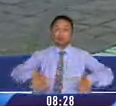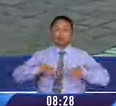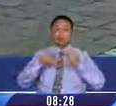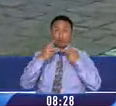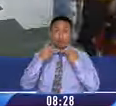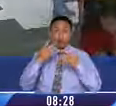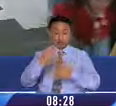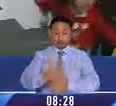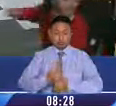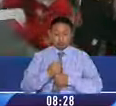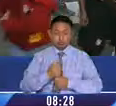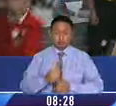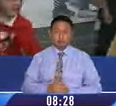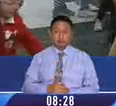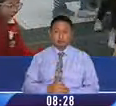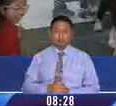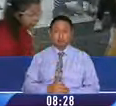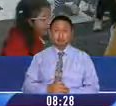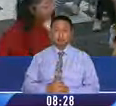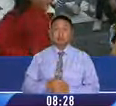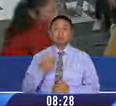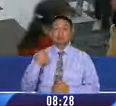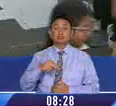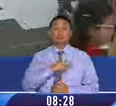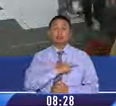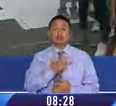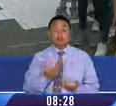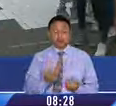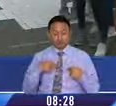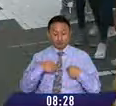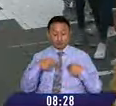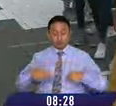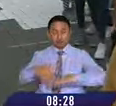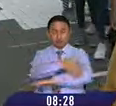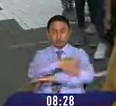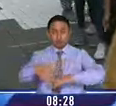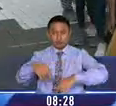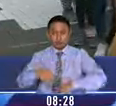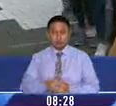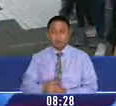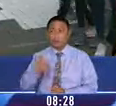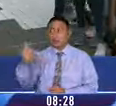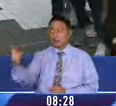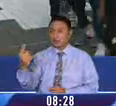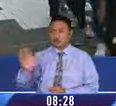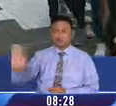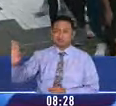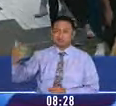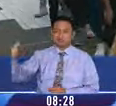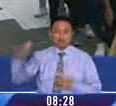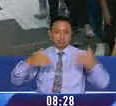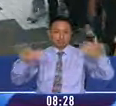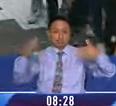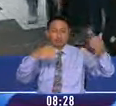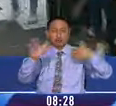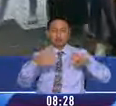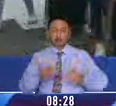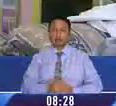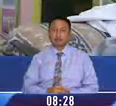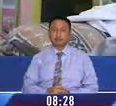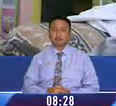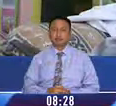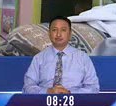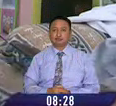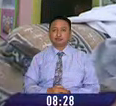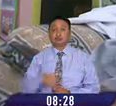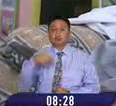espacio público. Que nosotros, que somos los buenos, estemos en la calle. Así evitamos la inseguridad, evitamos la presencia de gente mala vida.